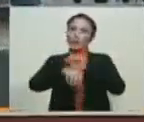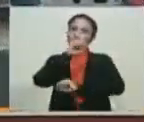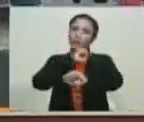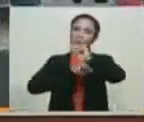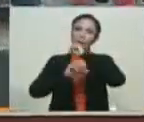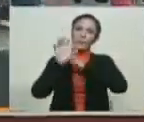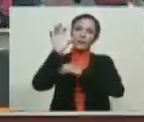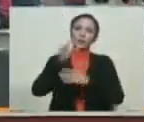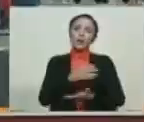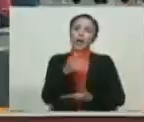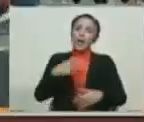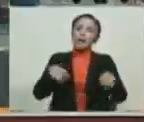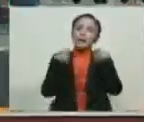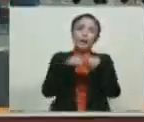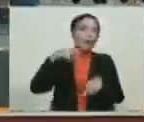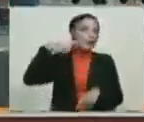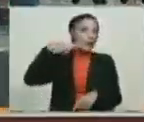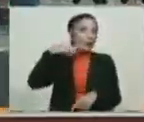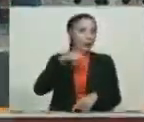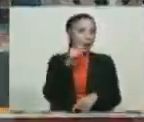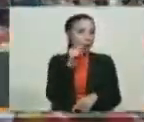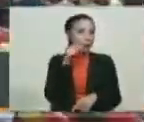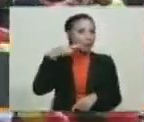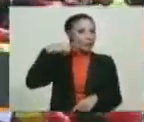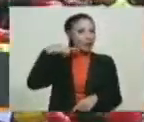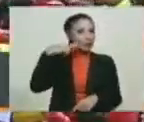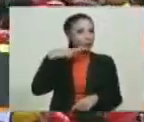como estuvo negro primero